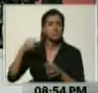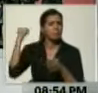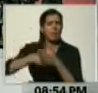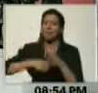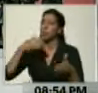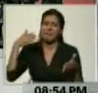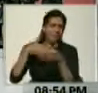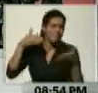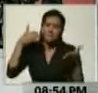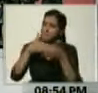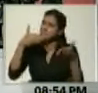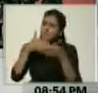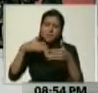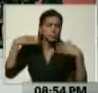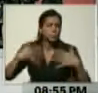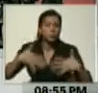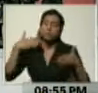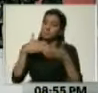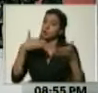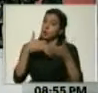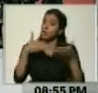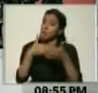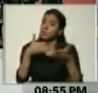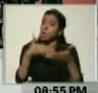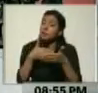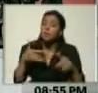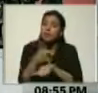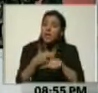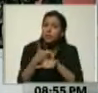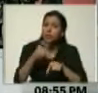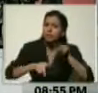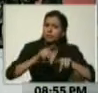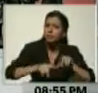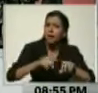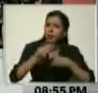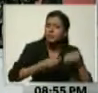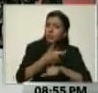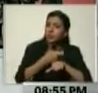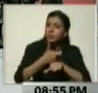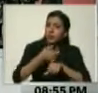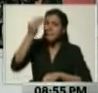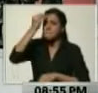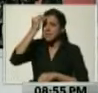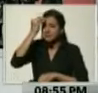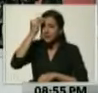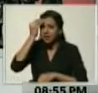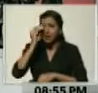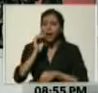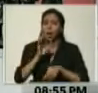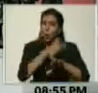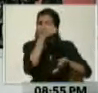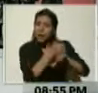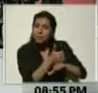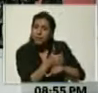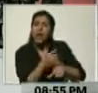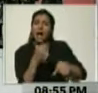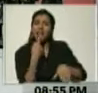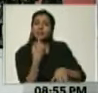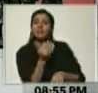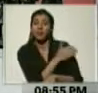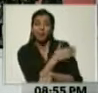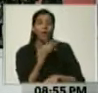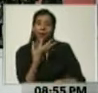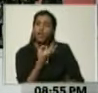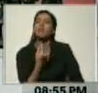Dan. Y aquí hay gente de Venezuela que cree, en verdad, que los culpables son los 43 muertos y que Leopoldo López es